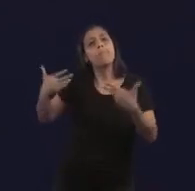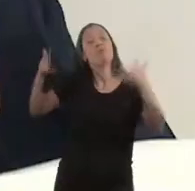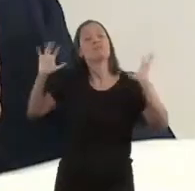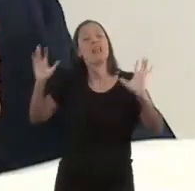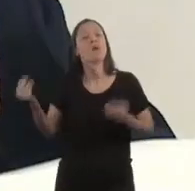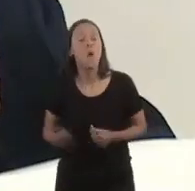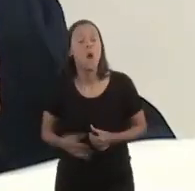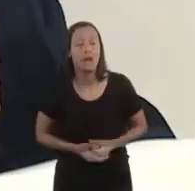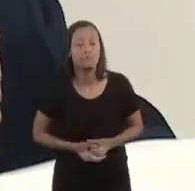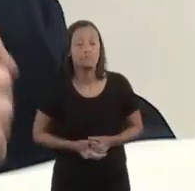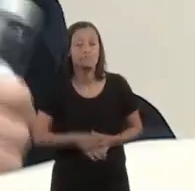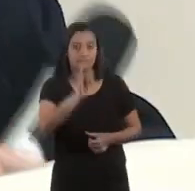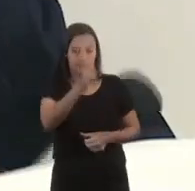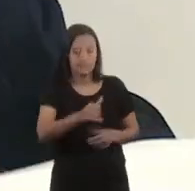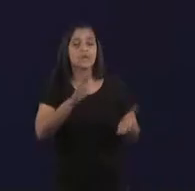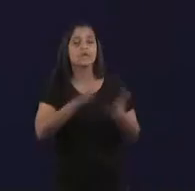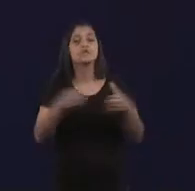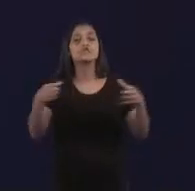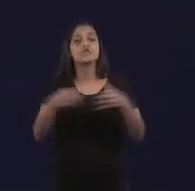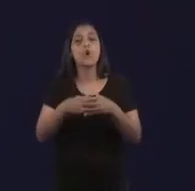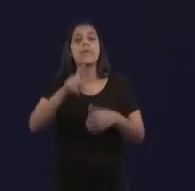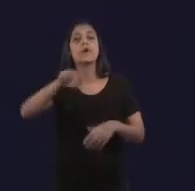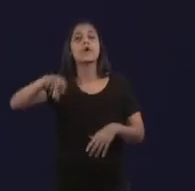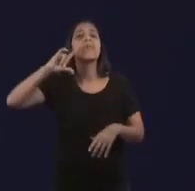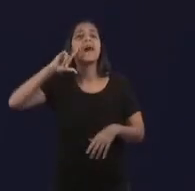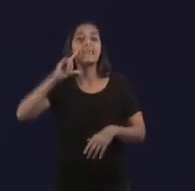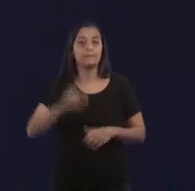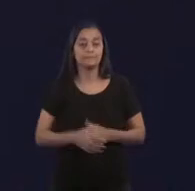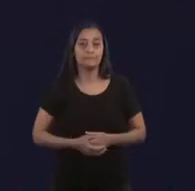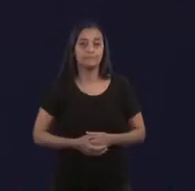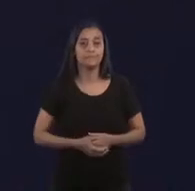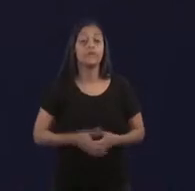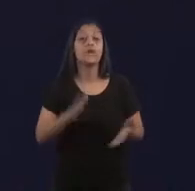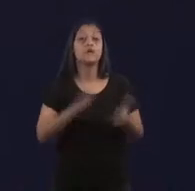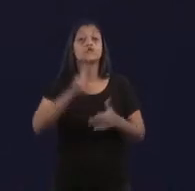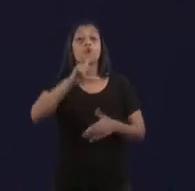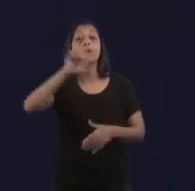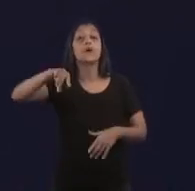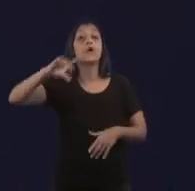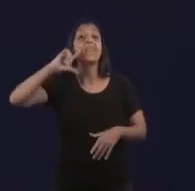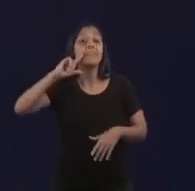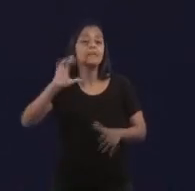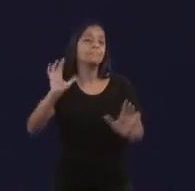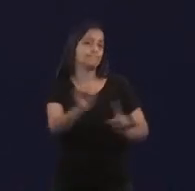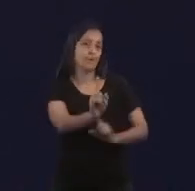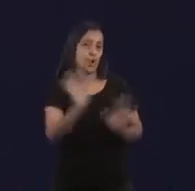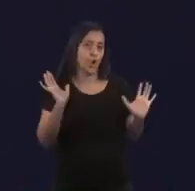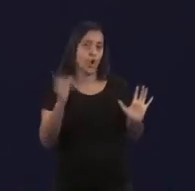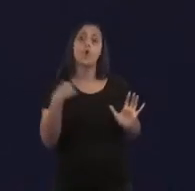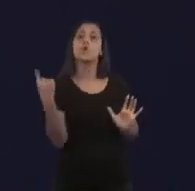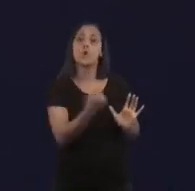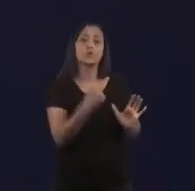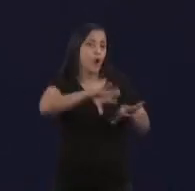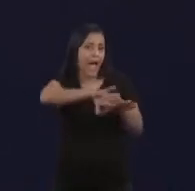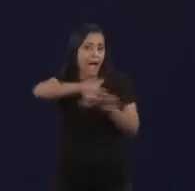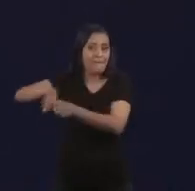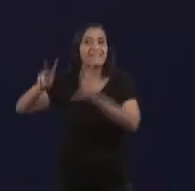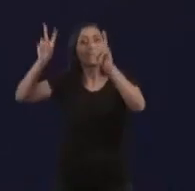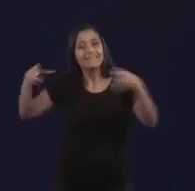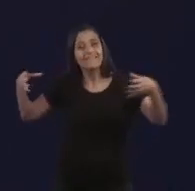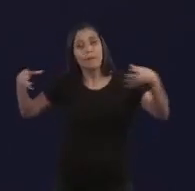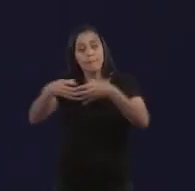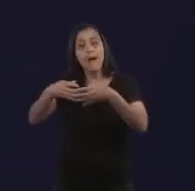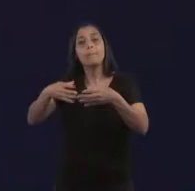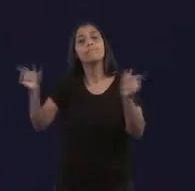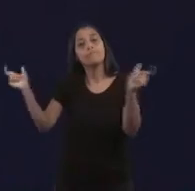Sí, sobre la CONADI. Sobre la CONADI, no. A ver, nosotros lo que vamos, independientemente de la CONADI, lo que nosotros